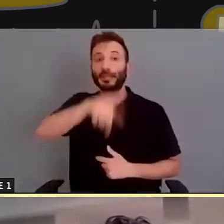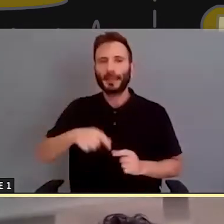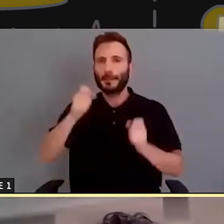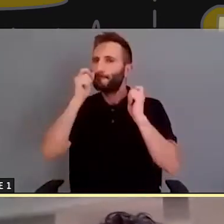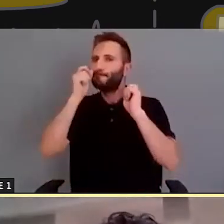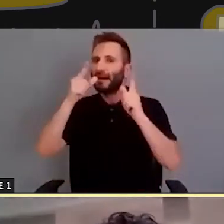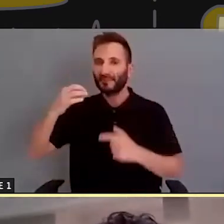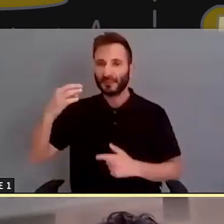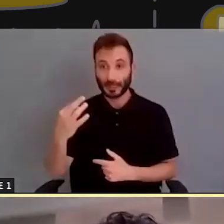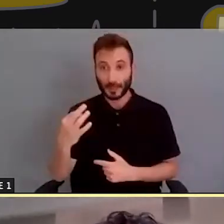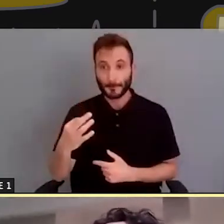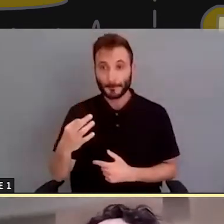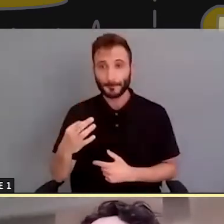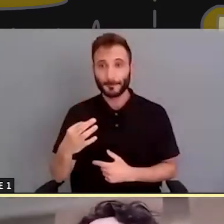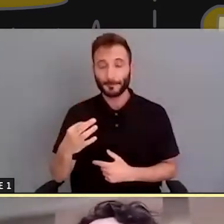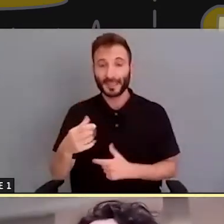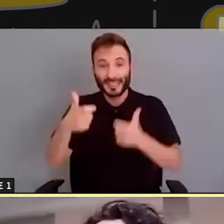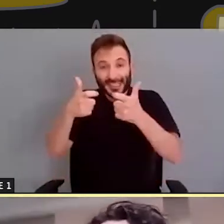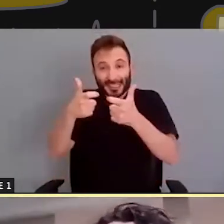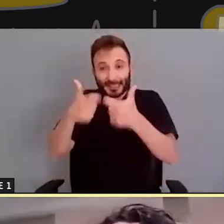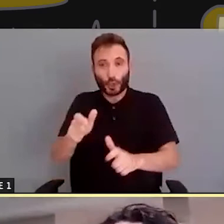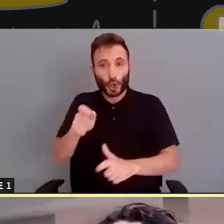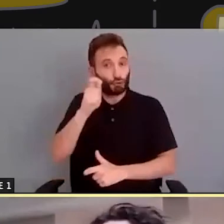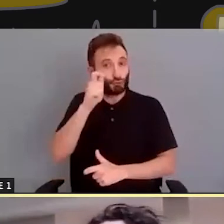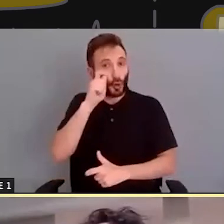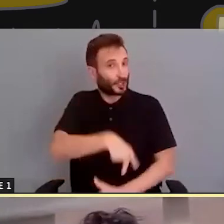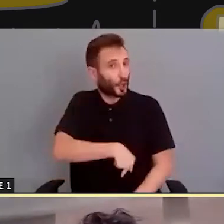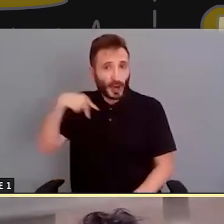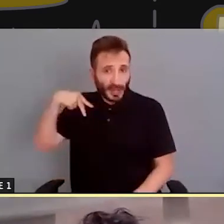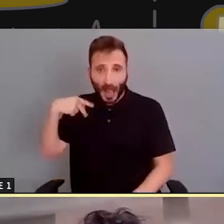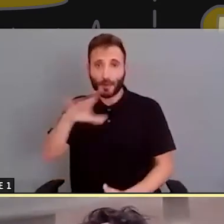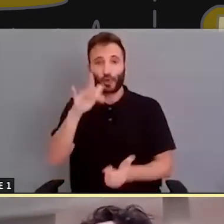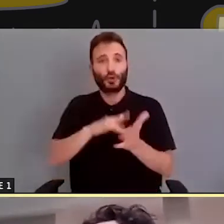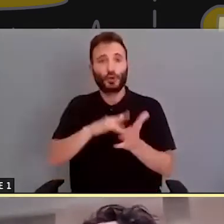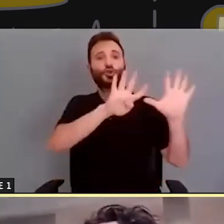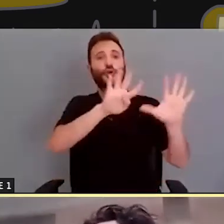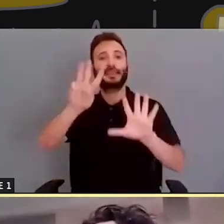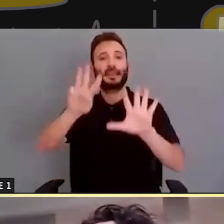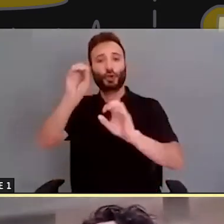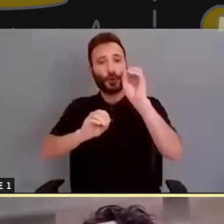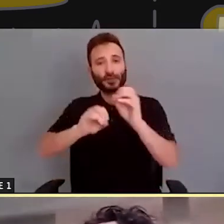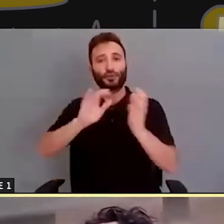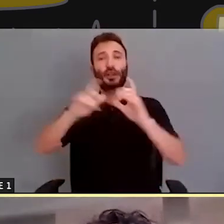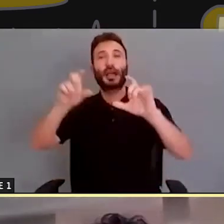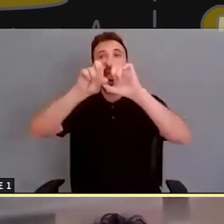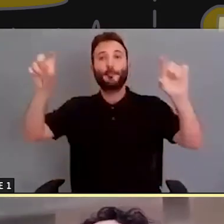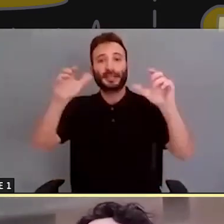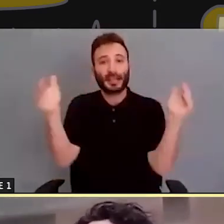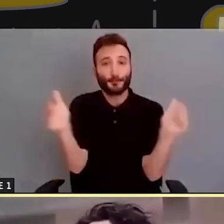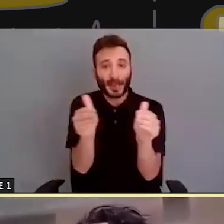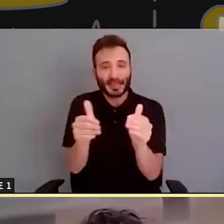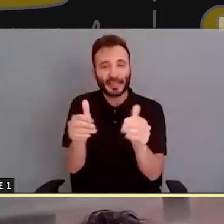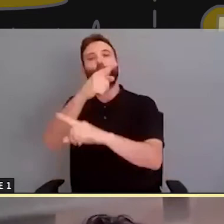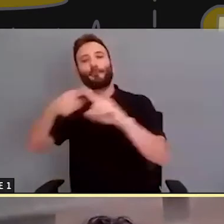cuenta el sector turístico, ¿no?, que está compuesto en un 98% por pymes y micropymes, ¿no?, y hasta dónde